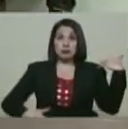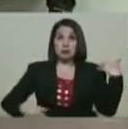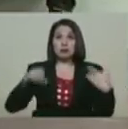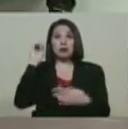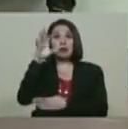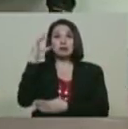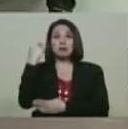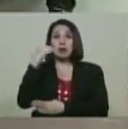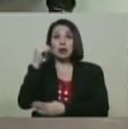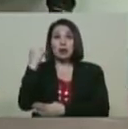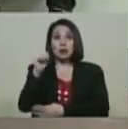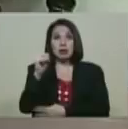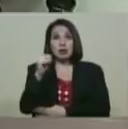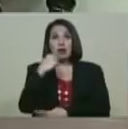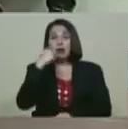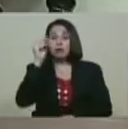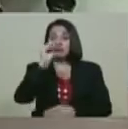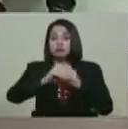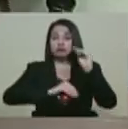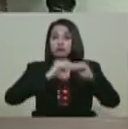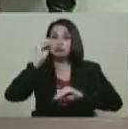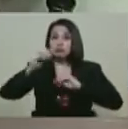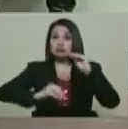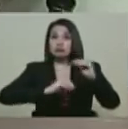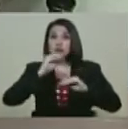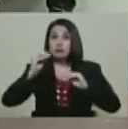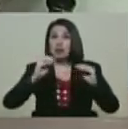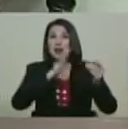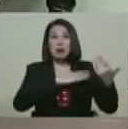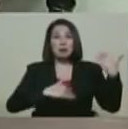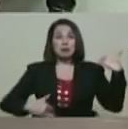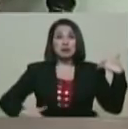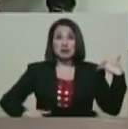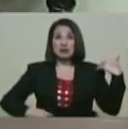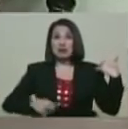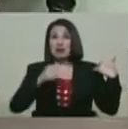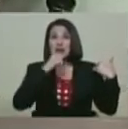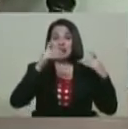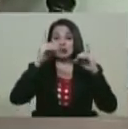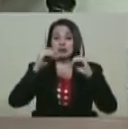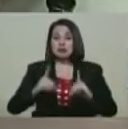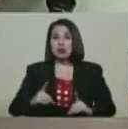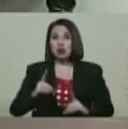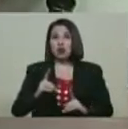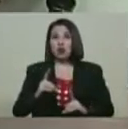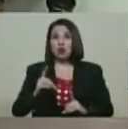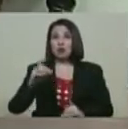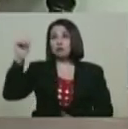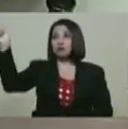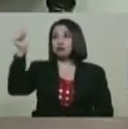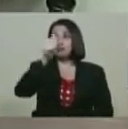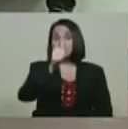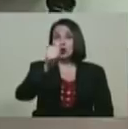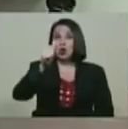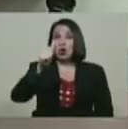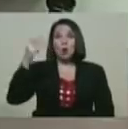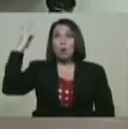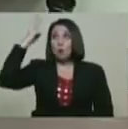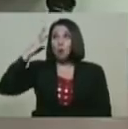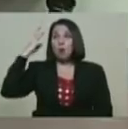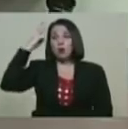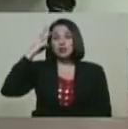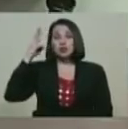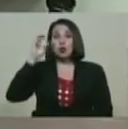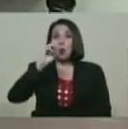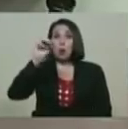Asamblea, le dijeron, el presidente que se ha decidido en Washington es Omar Barbosa. Bueno, porque